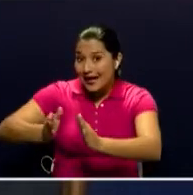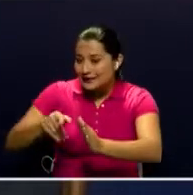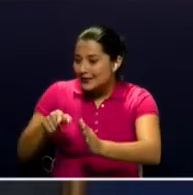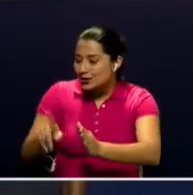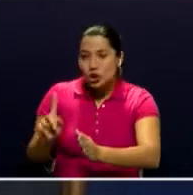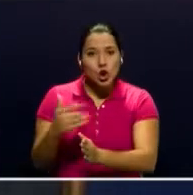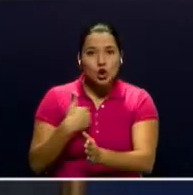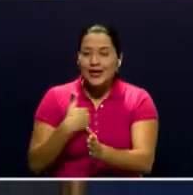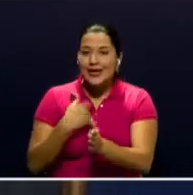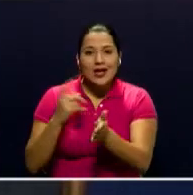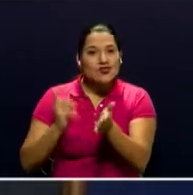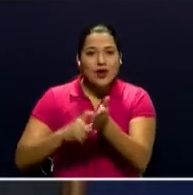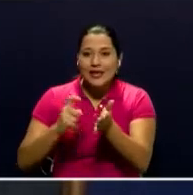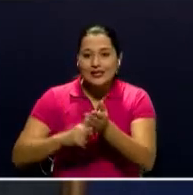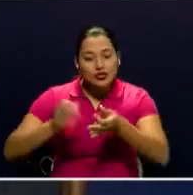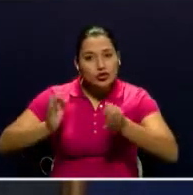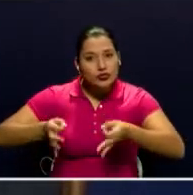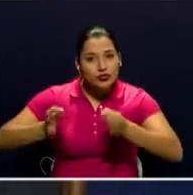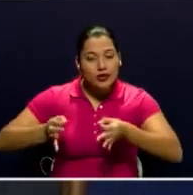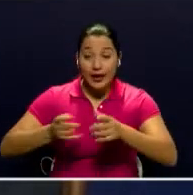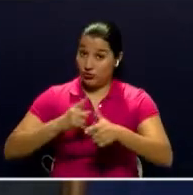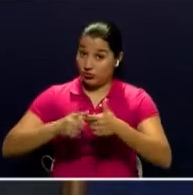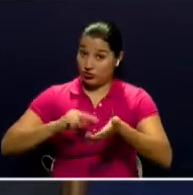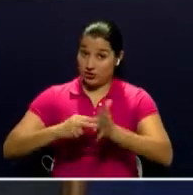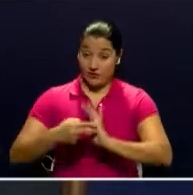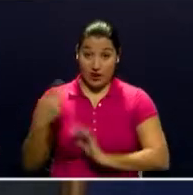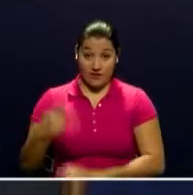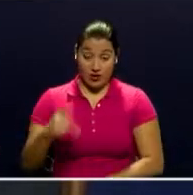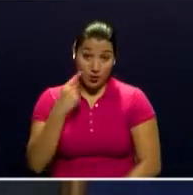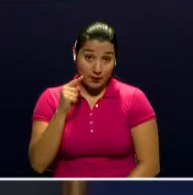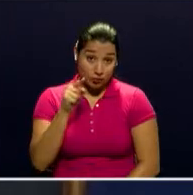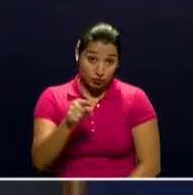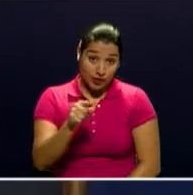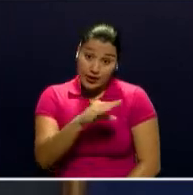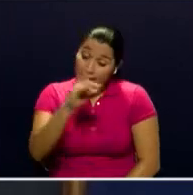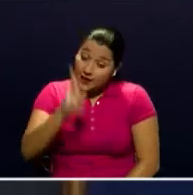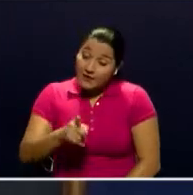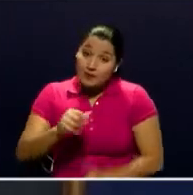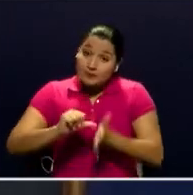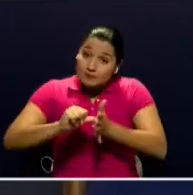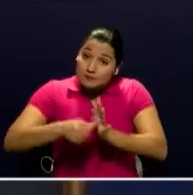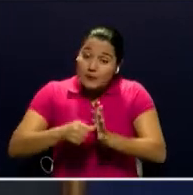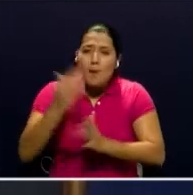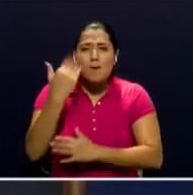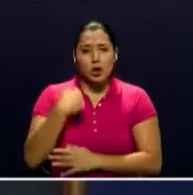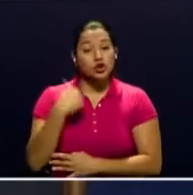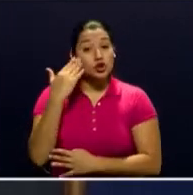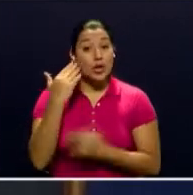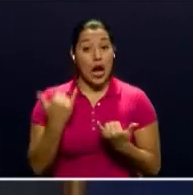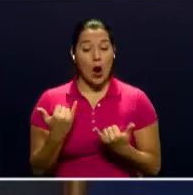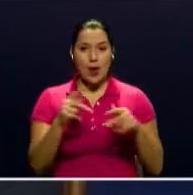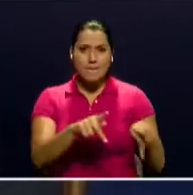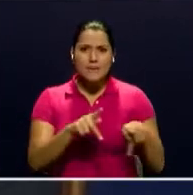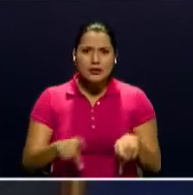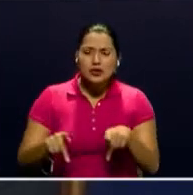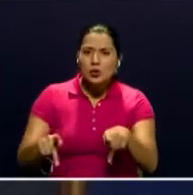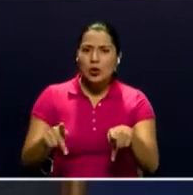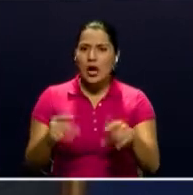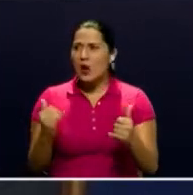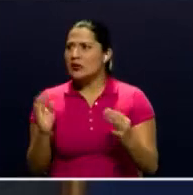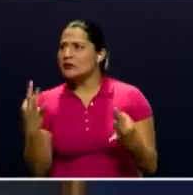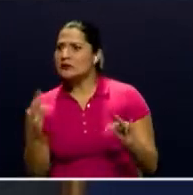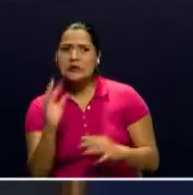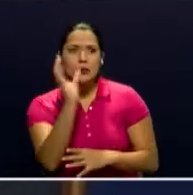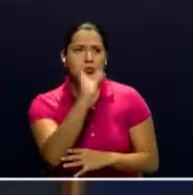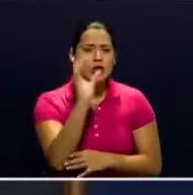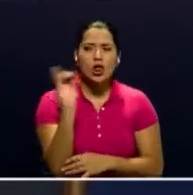un registro como tal, se está arriesgando. Y en eso hay que ser muy enfáticos, porque yo sé que la gente en este momento que anda tal vez tratando de ver dónde